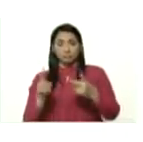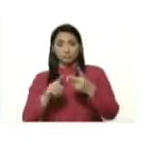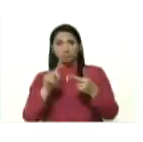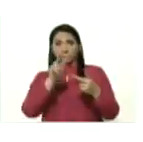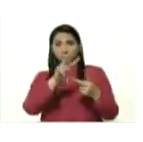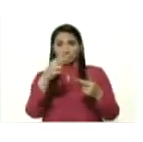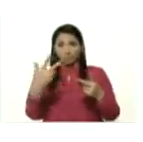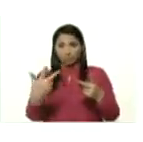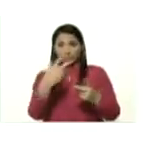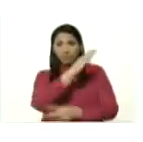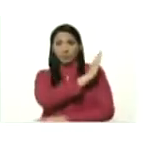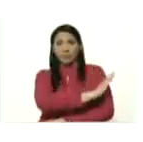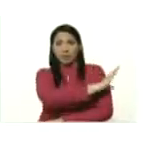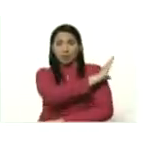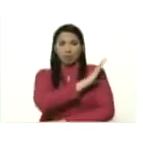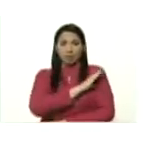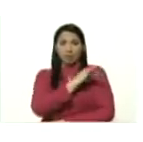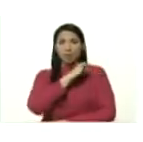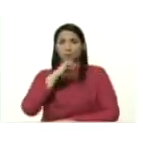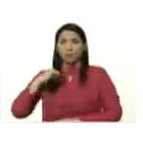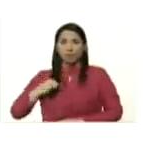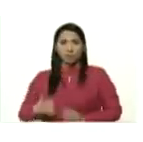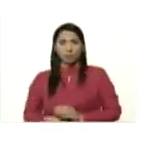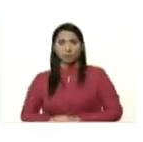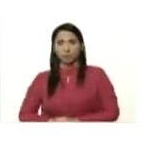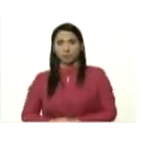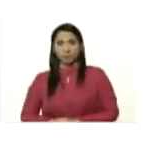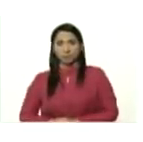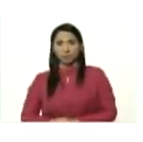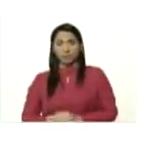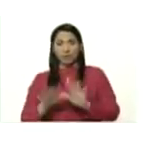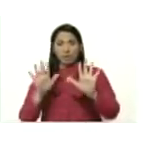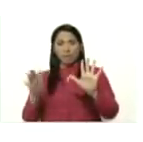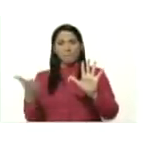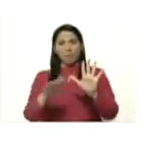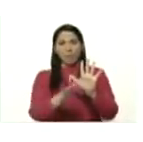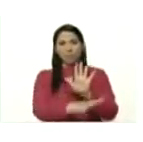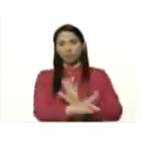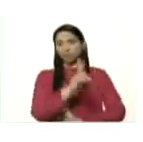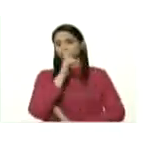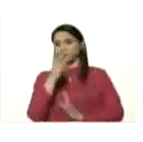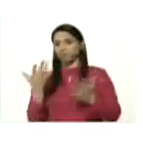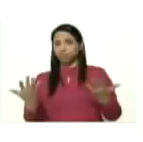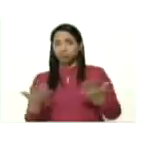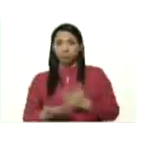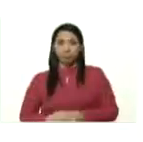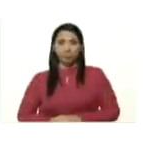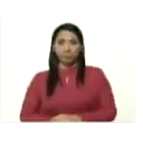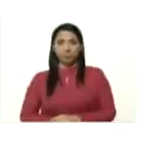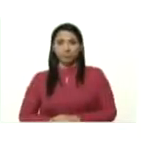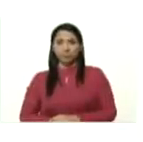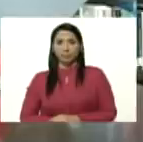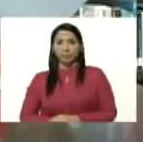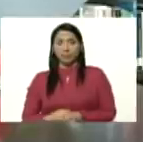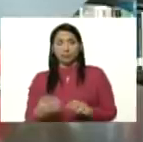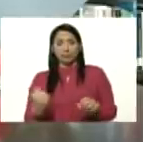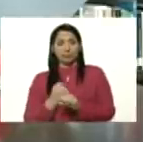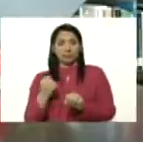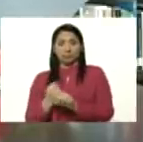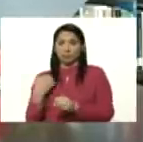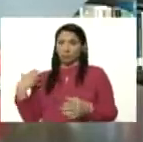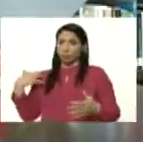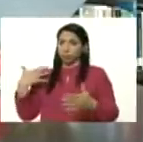23 en clínicas privadas y 10 fallecidos. Se viene trabajando de